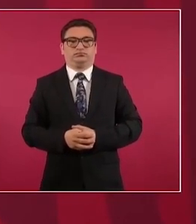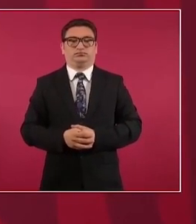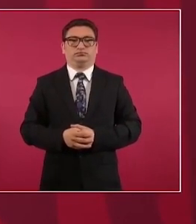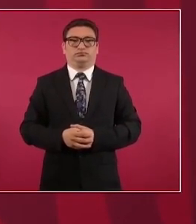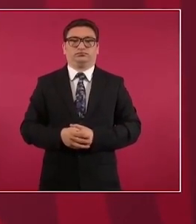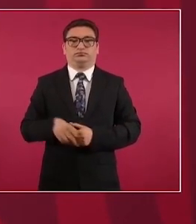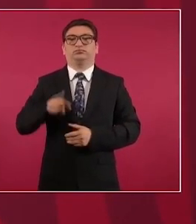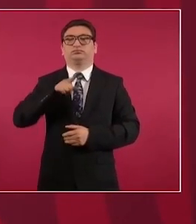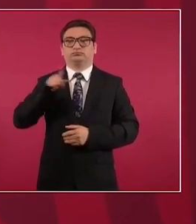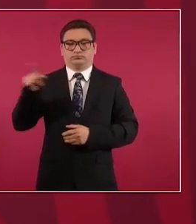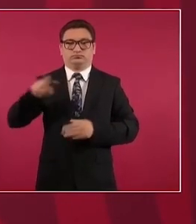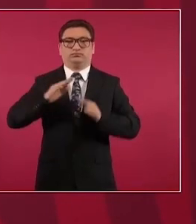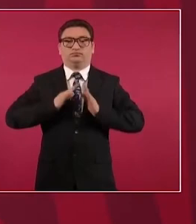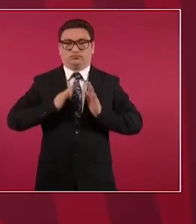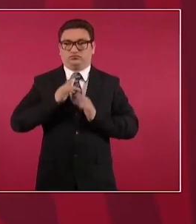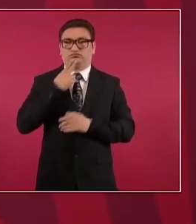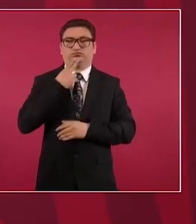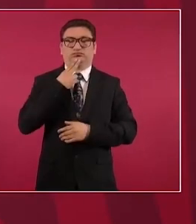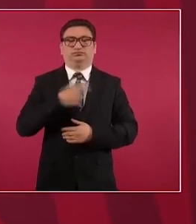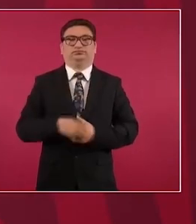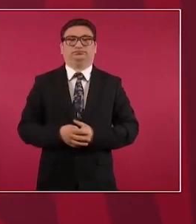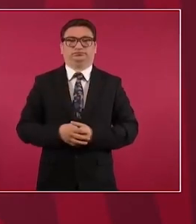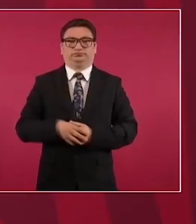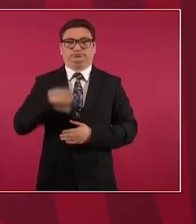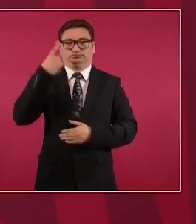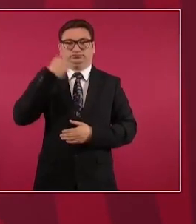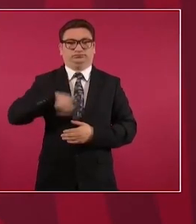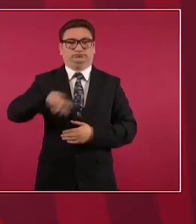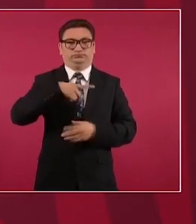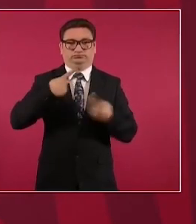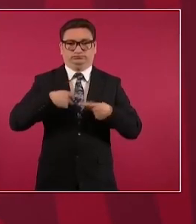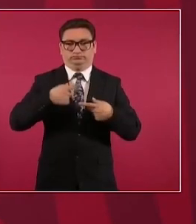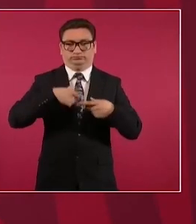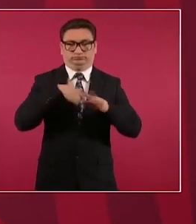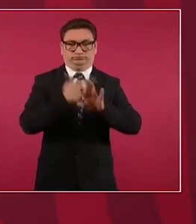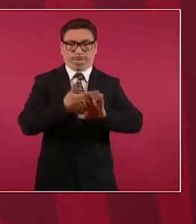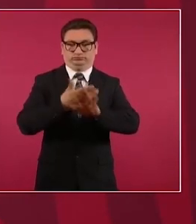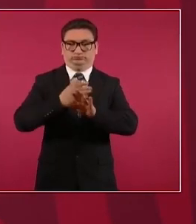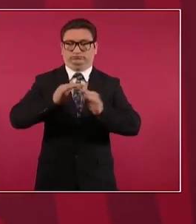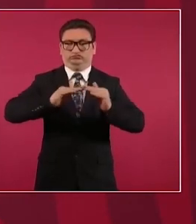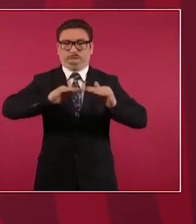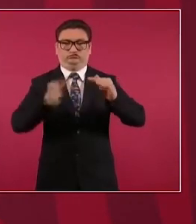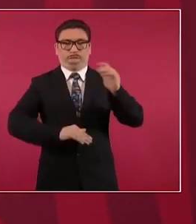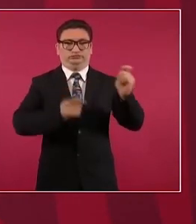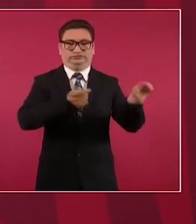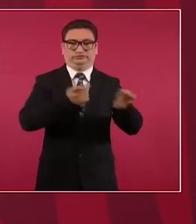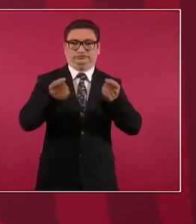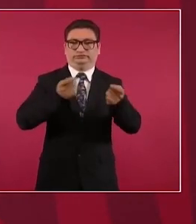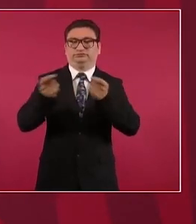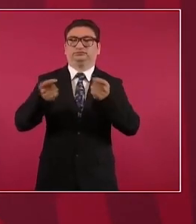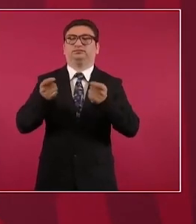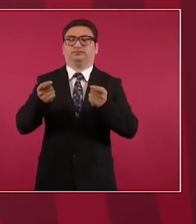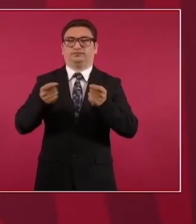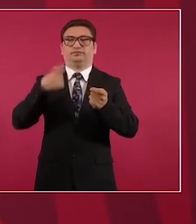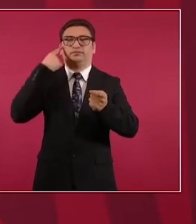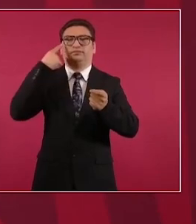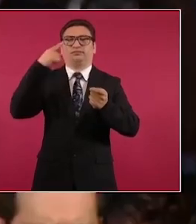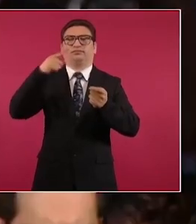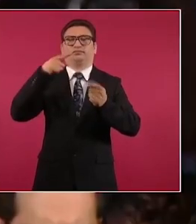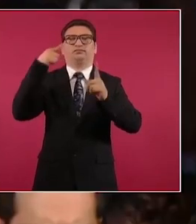Utilizaron al ejército para reprimir al pueblo, para llevar a cabo